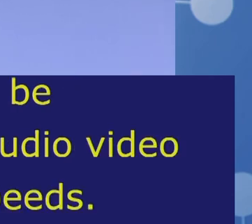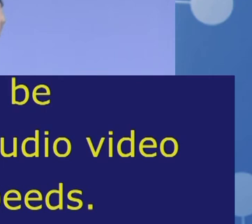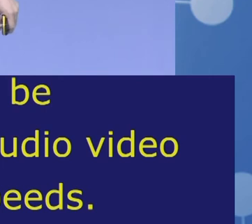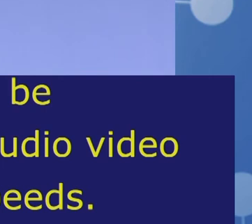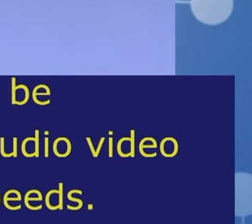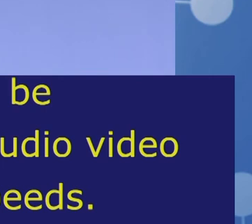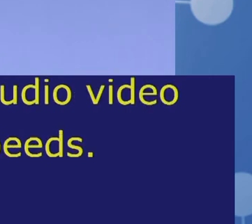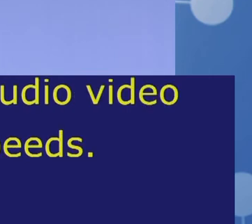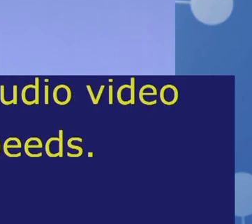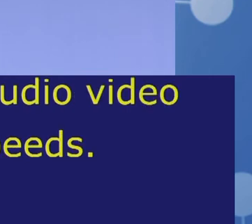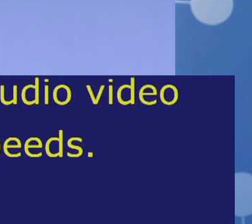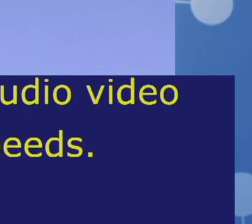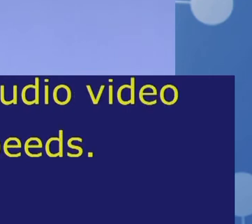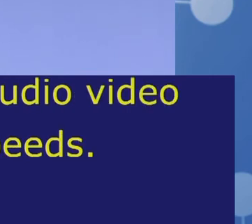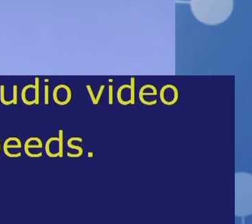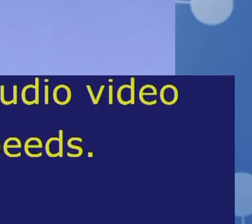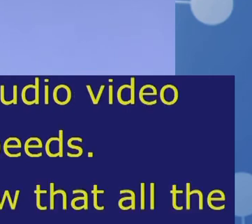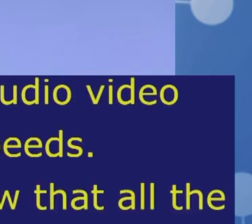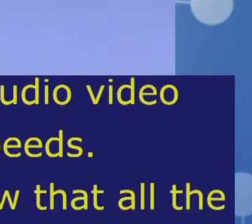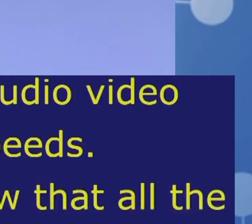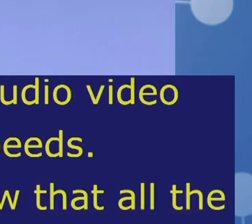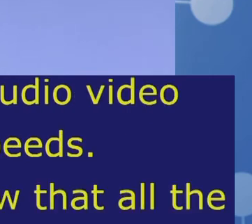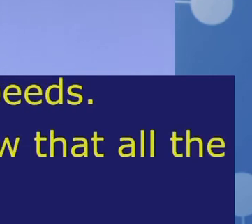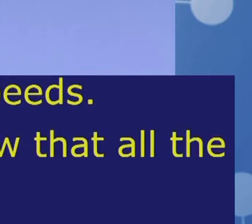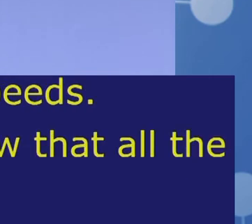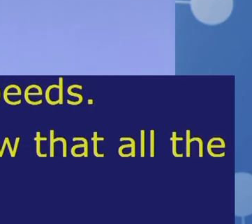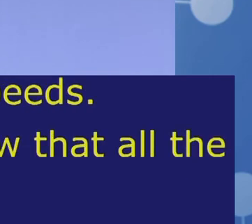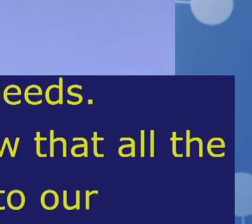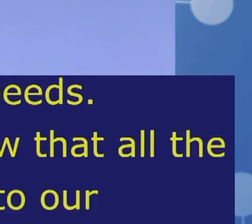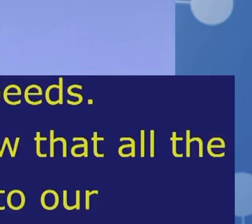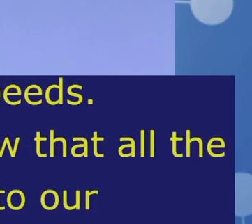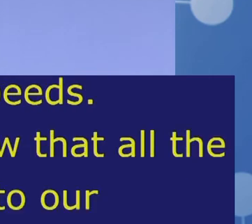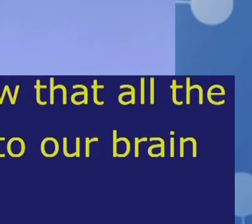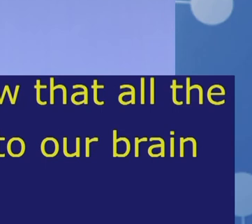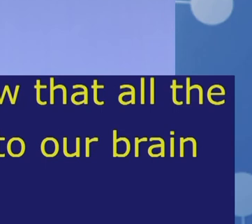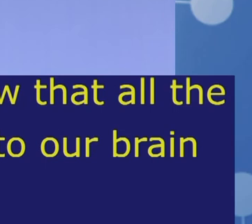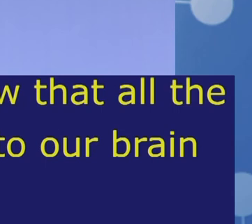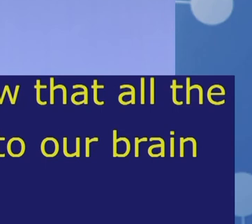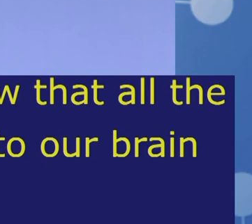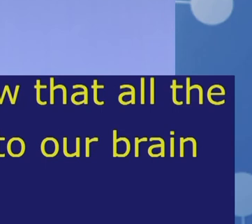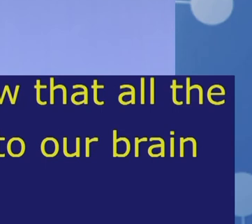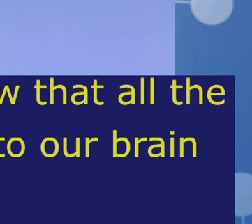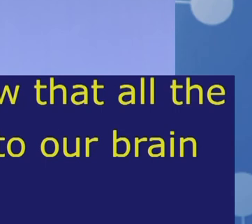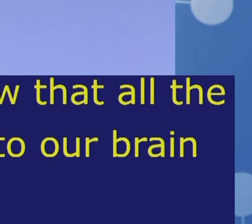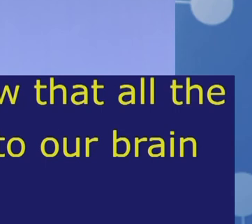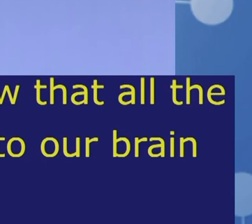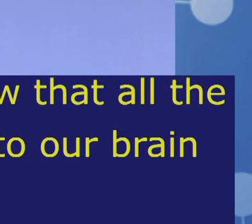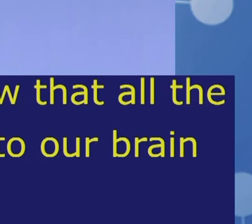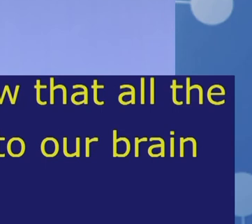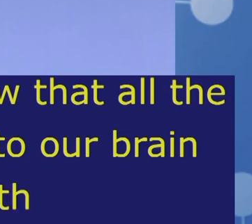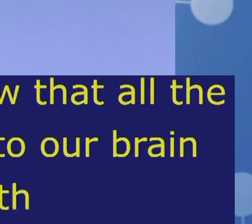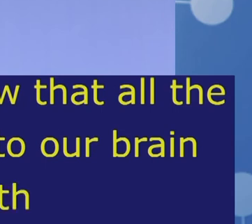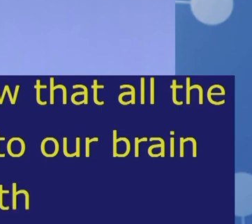afectará todas las áreas de nuestra vida. Gracias a ella vamos a estar